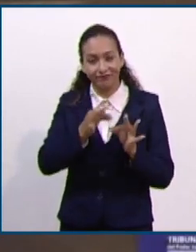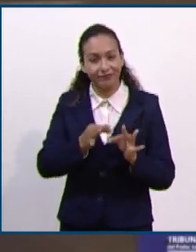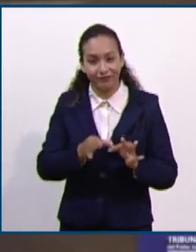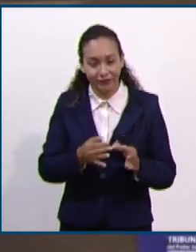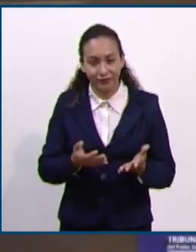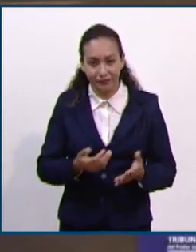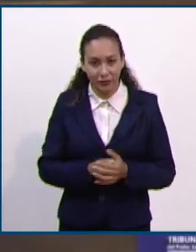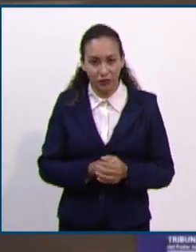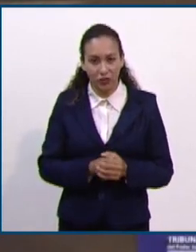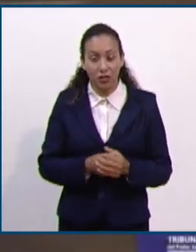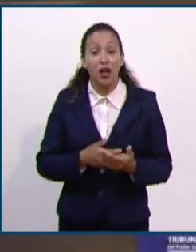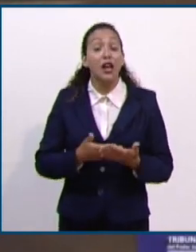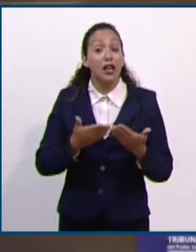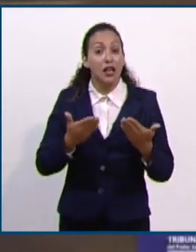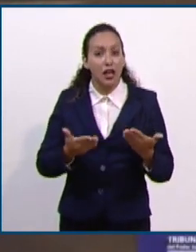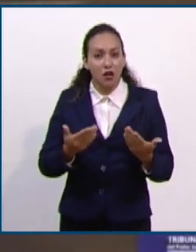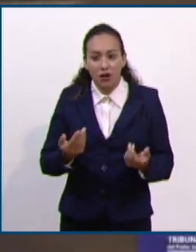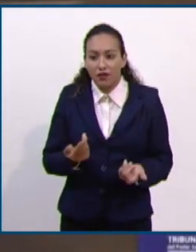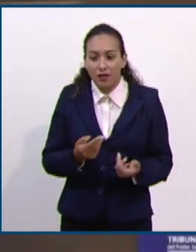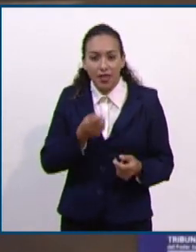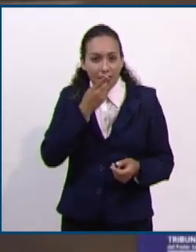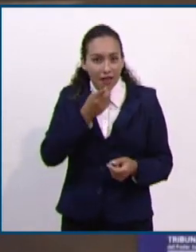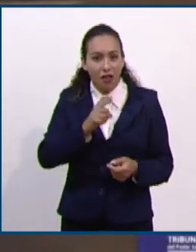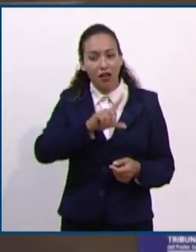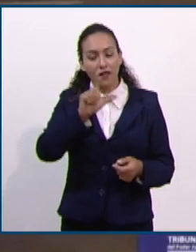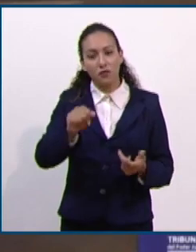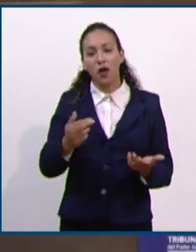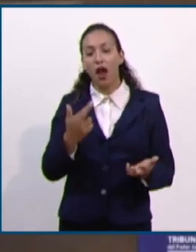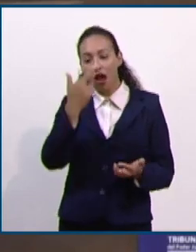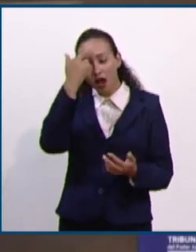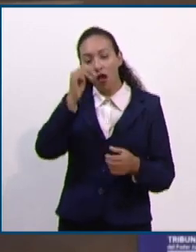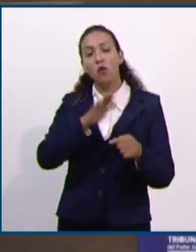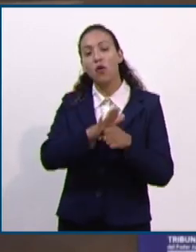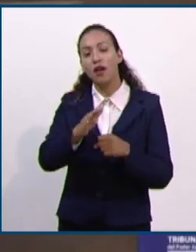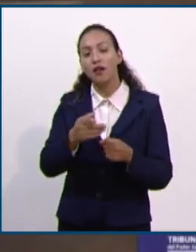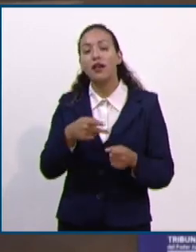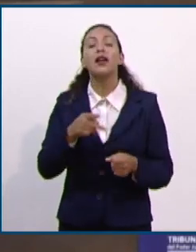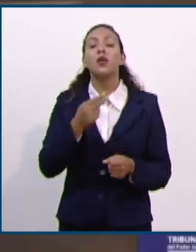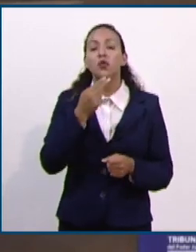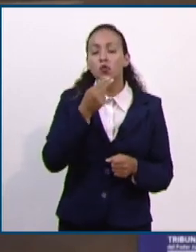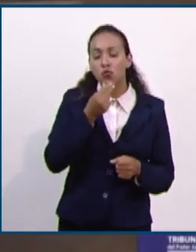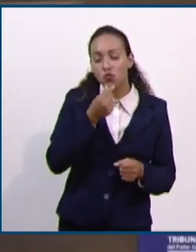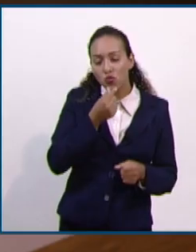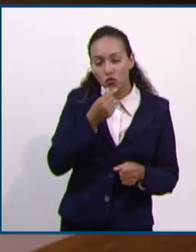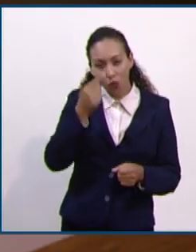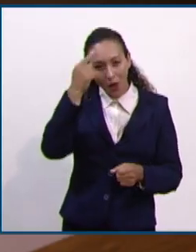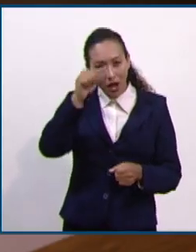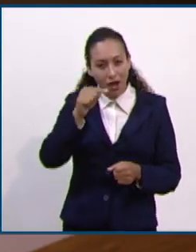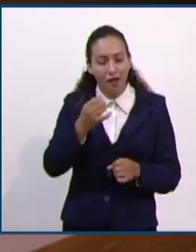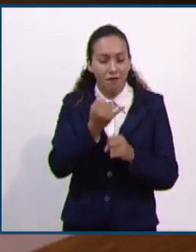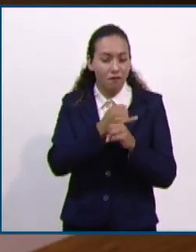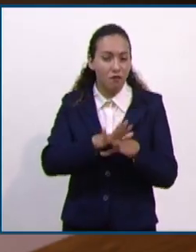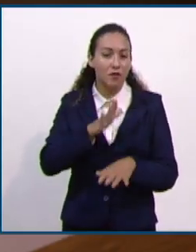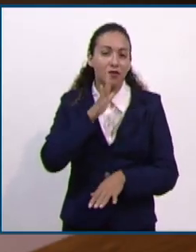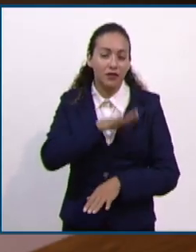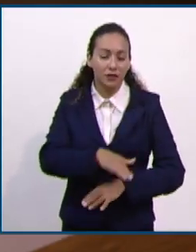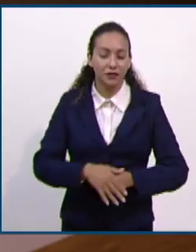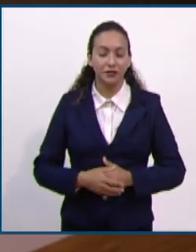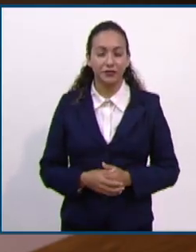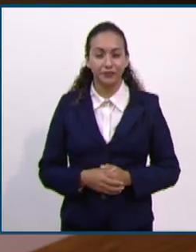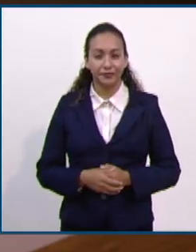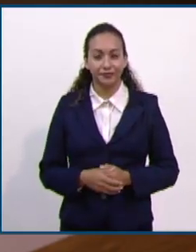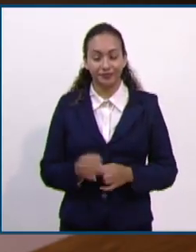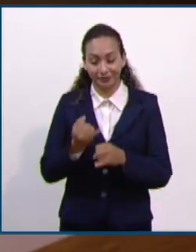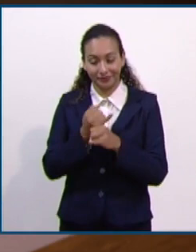preceptos normativos aplicables y justificó de manera correcta la individualización de la sanción. Y en más